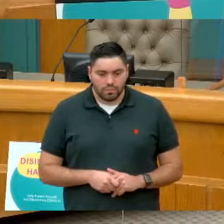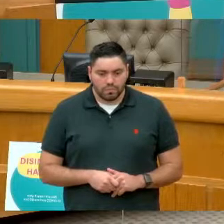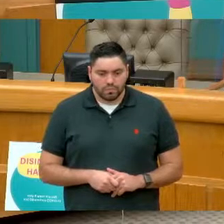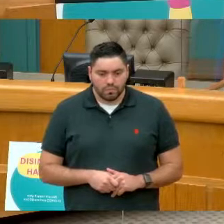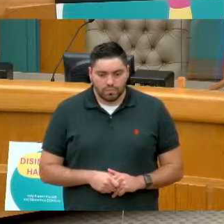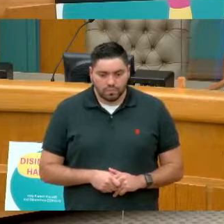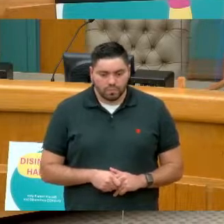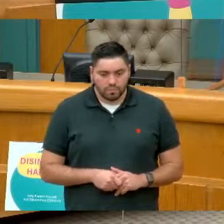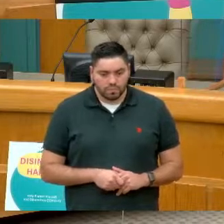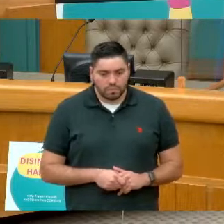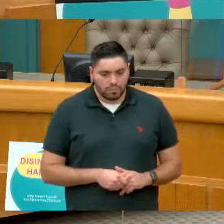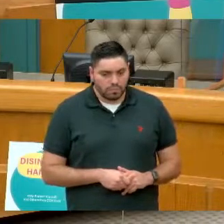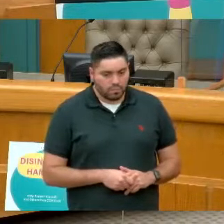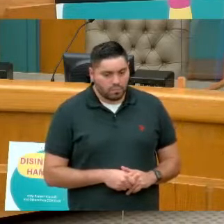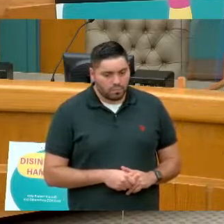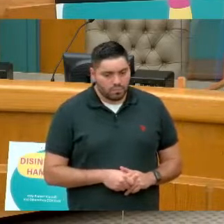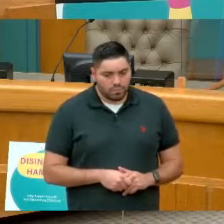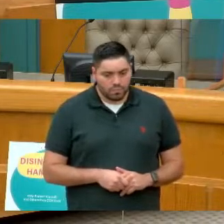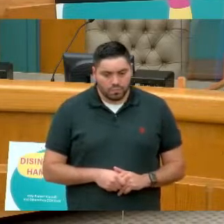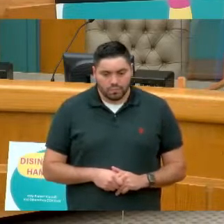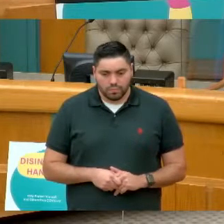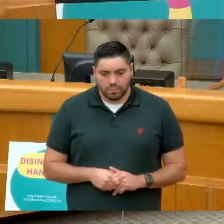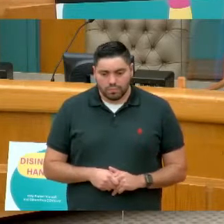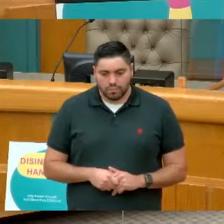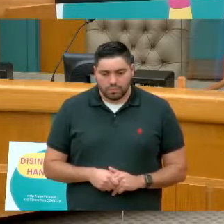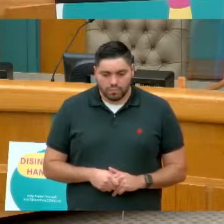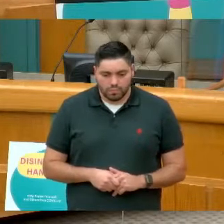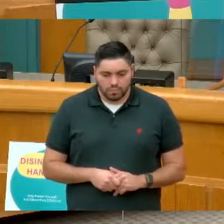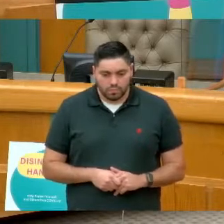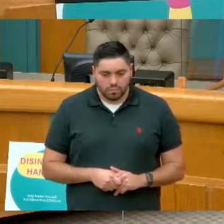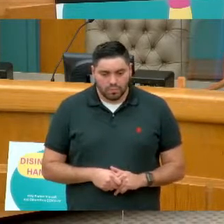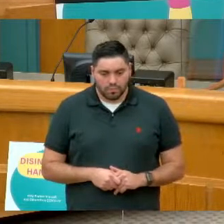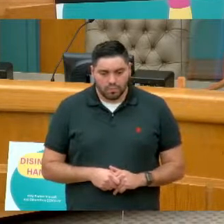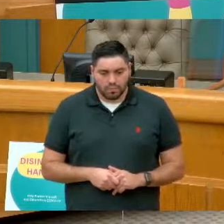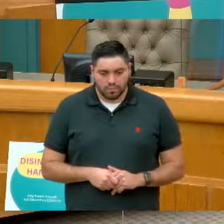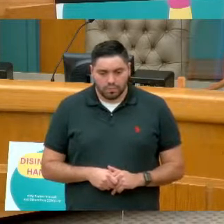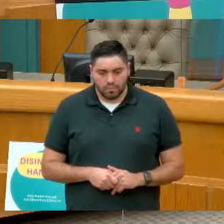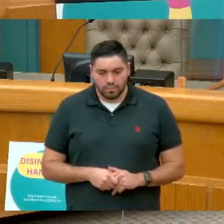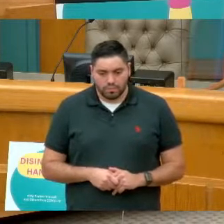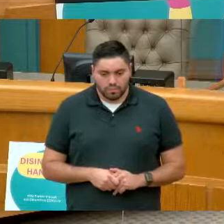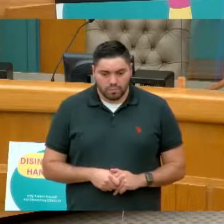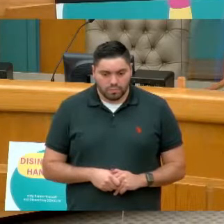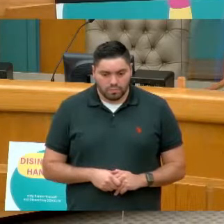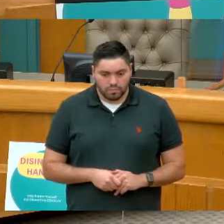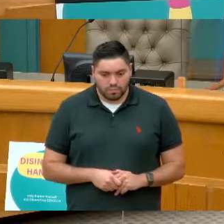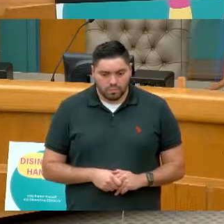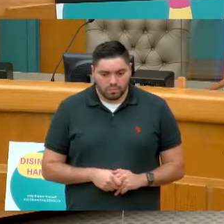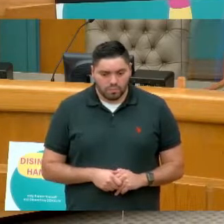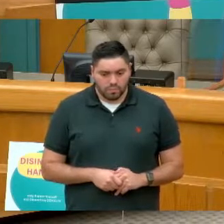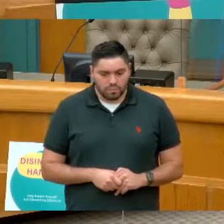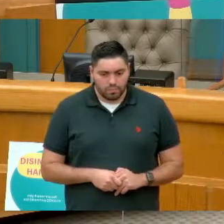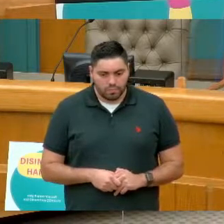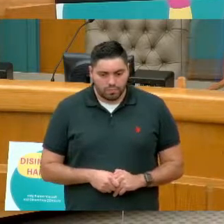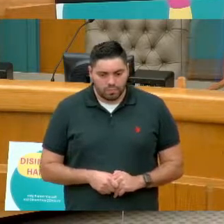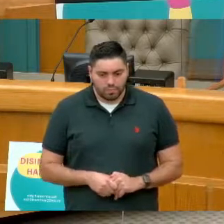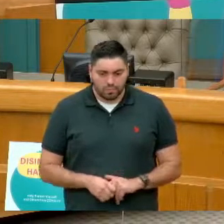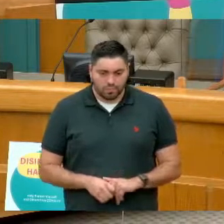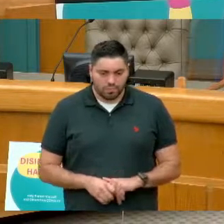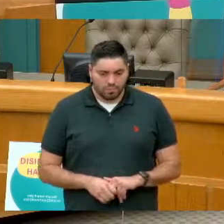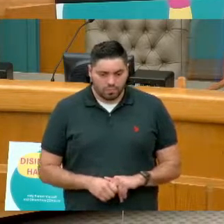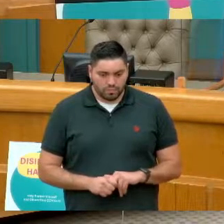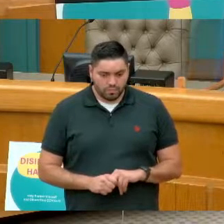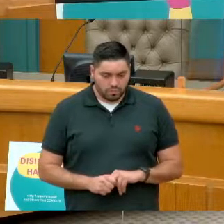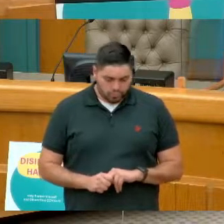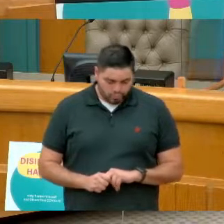Halloween. Algunas de las actividades de menor riesgo es la de esculpir calabazas con la familia y exhibirlas. Algunas de